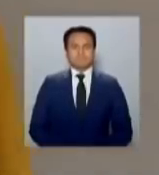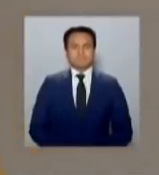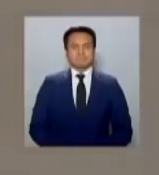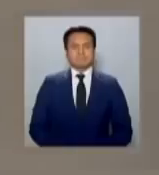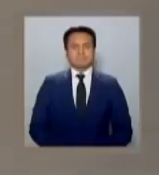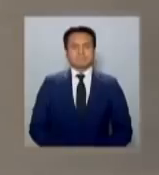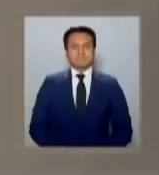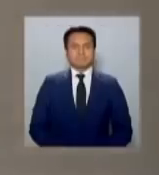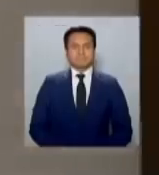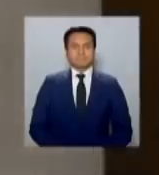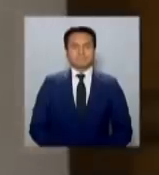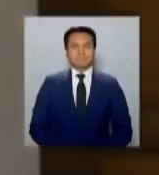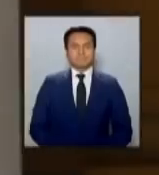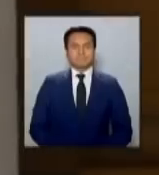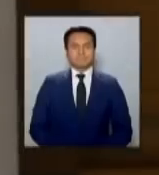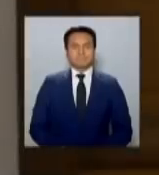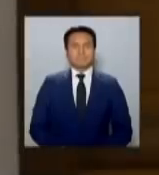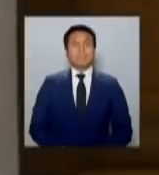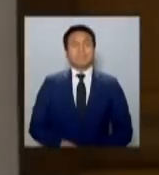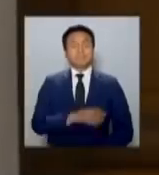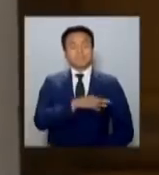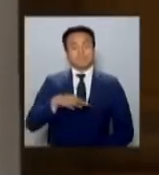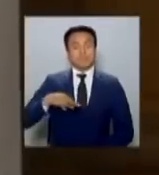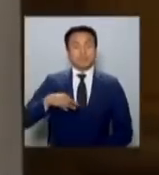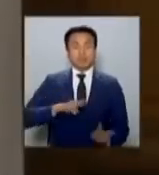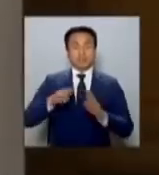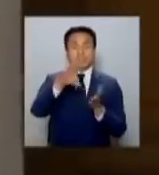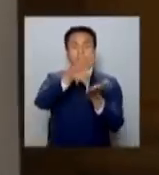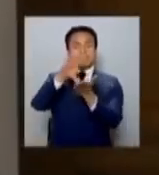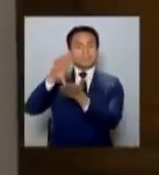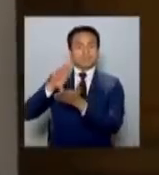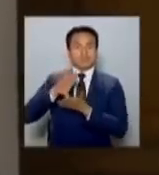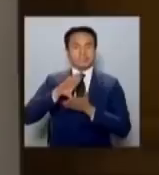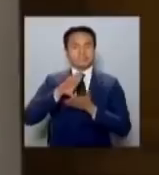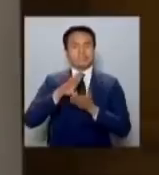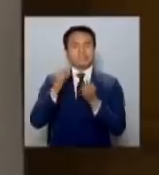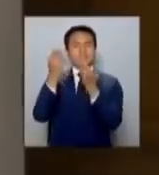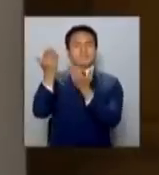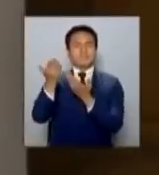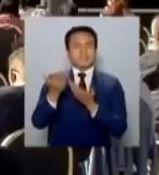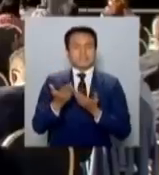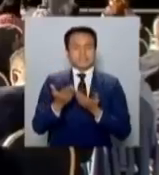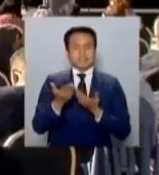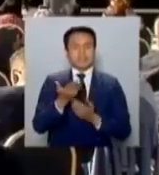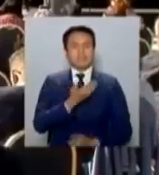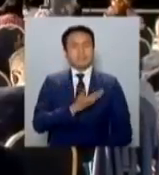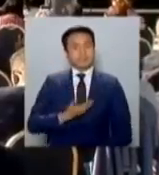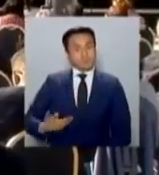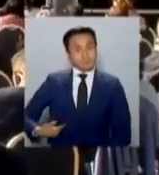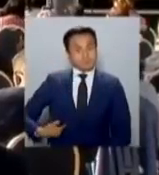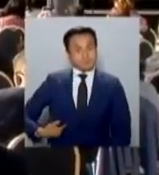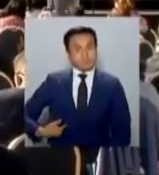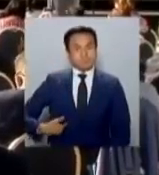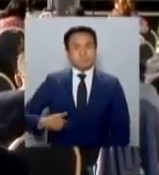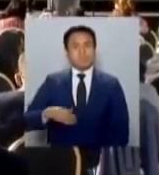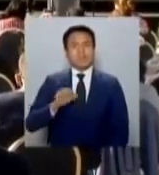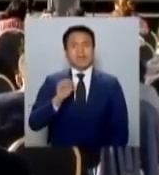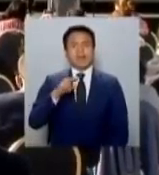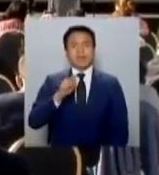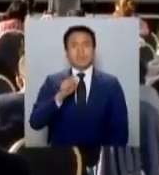después de 2 años, aparezcan estas personas que alentaron las manifestaciones diciéndole a los manifestantes tengan ahora empatía con quienes sufren sus